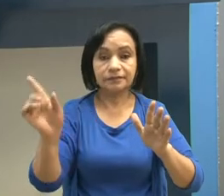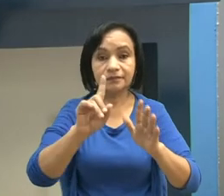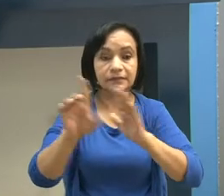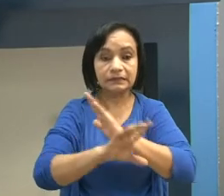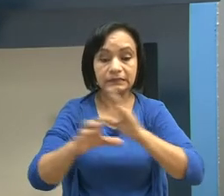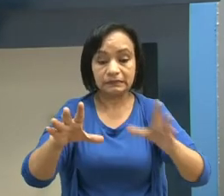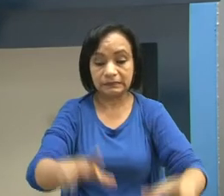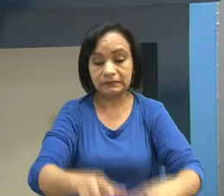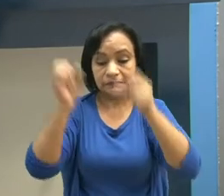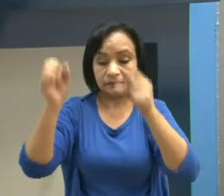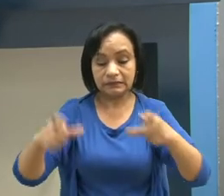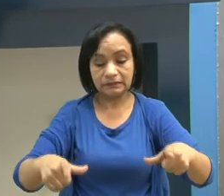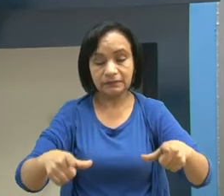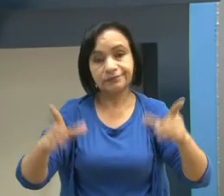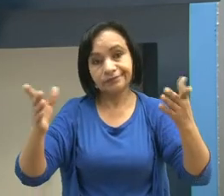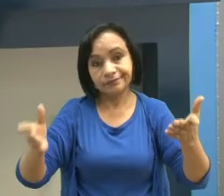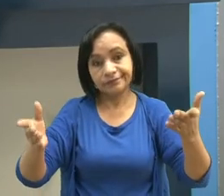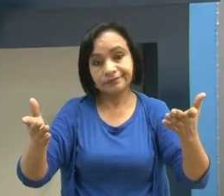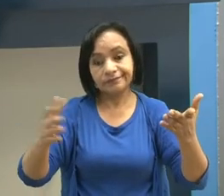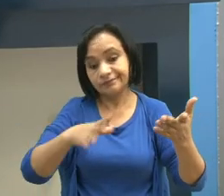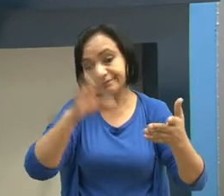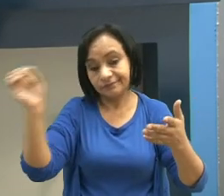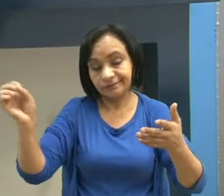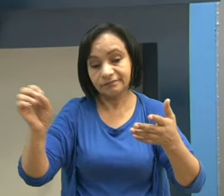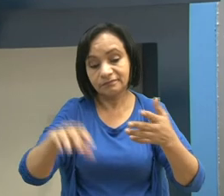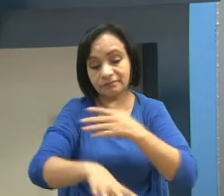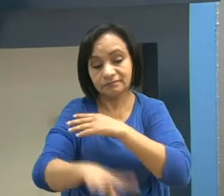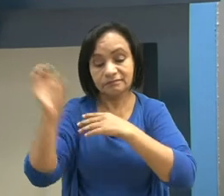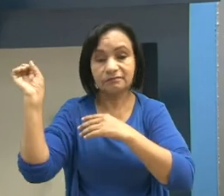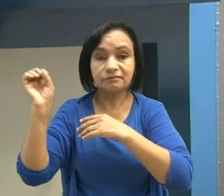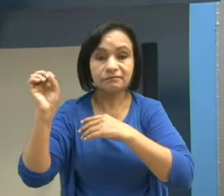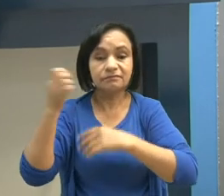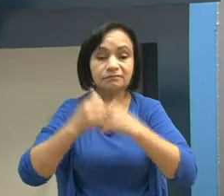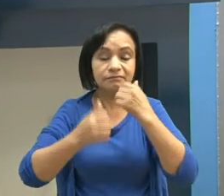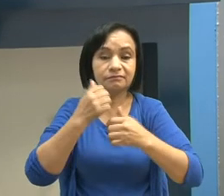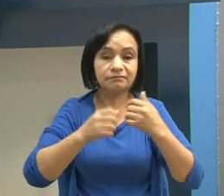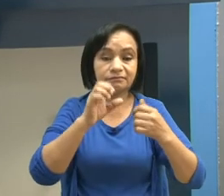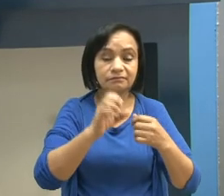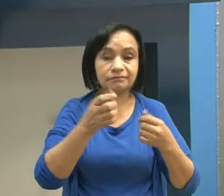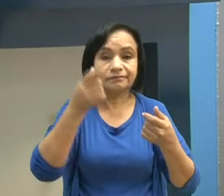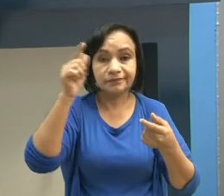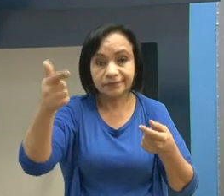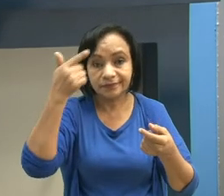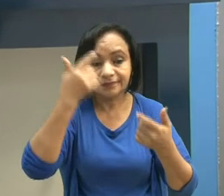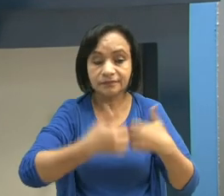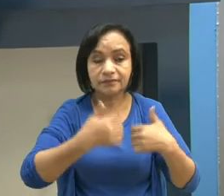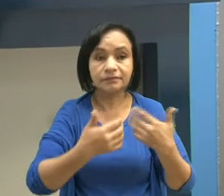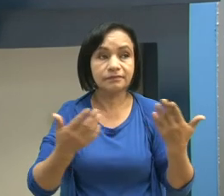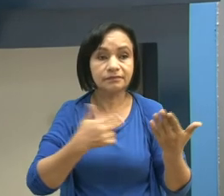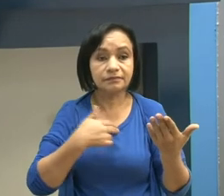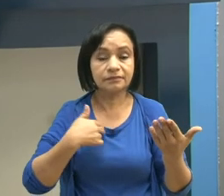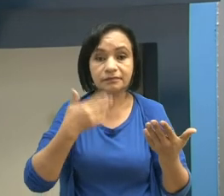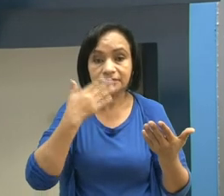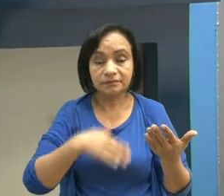las tapas. Al final, cuando se roban una tapa o cuando dañan una tapa, nos causan un perjuicio, ¿no?, al Estado, a la empresa, pero además le